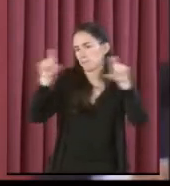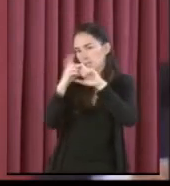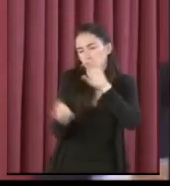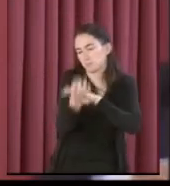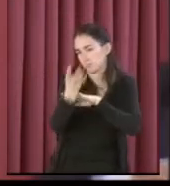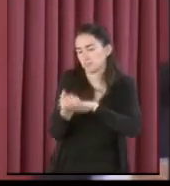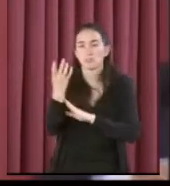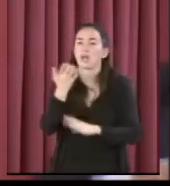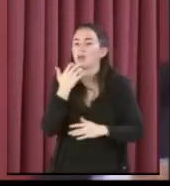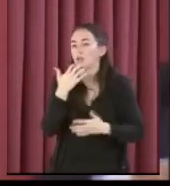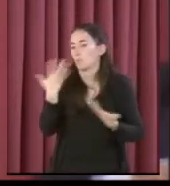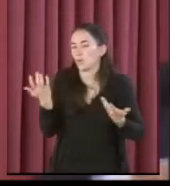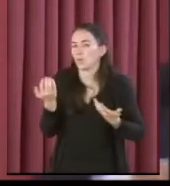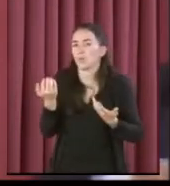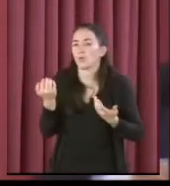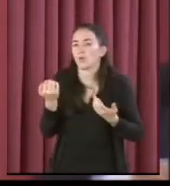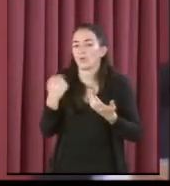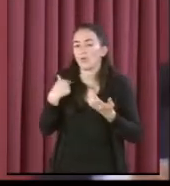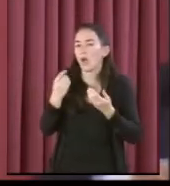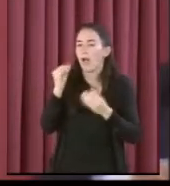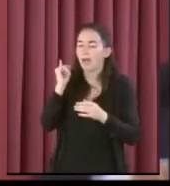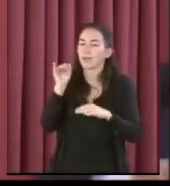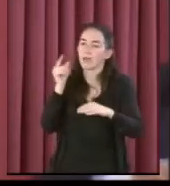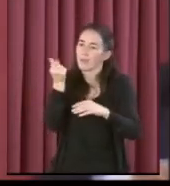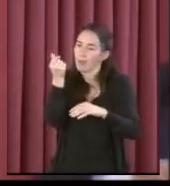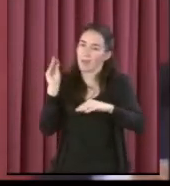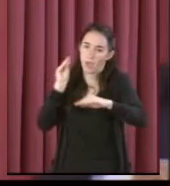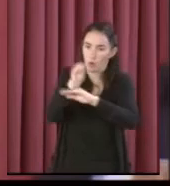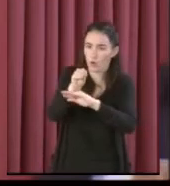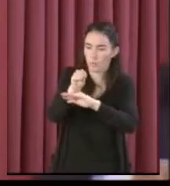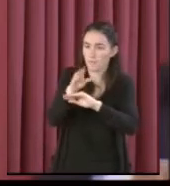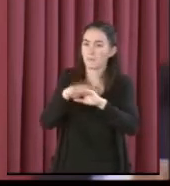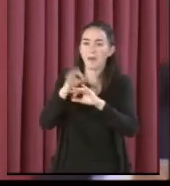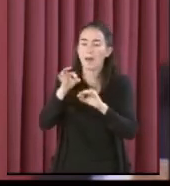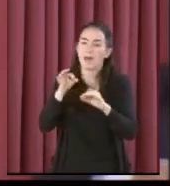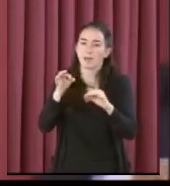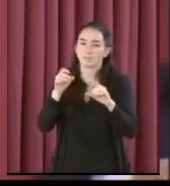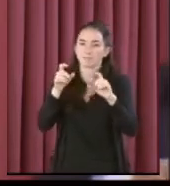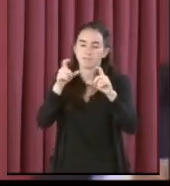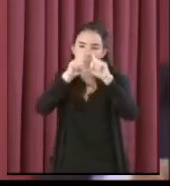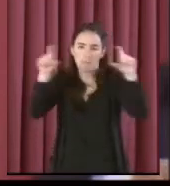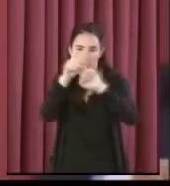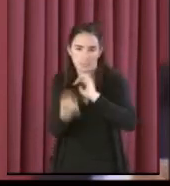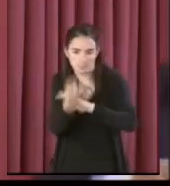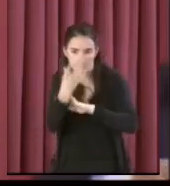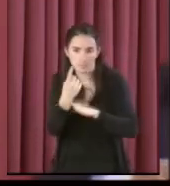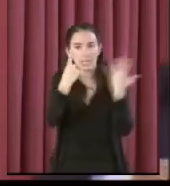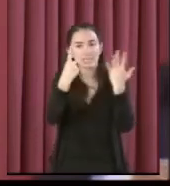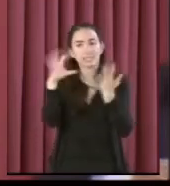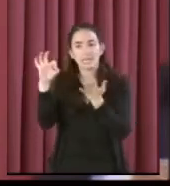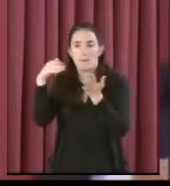que destaca una importante línea de ayudas directas al emprendimiento con un presupuesto de 600.000 euros. Les